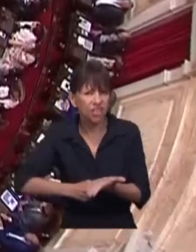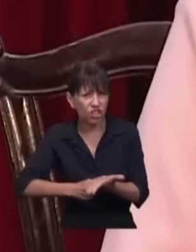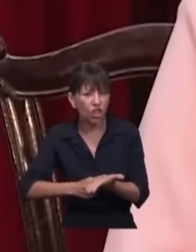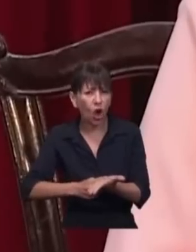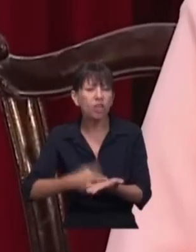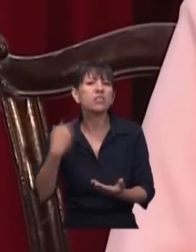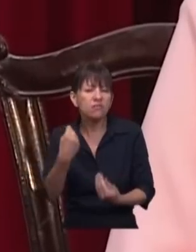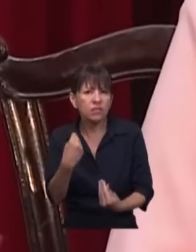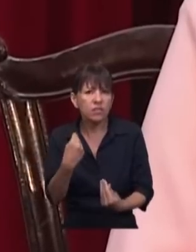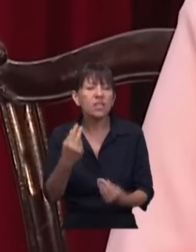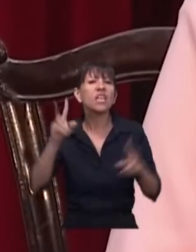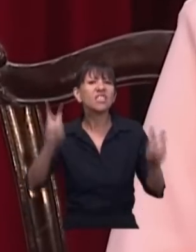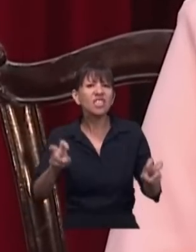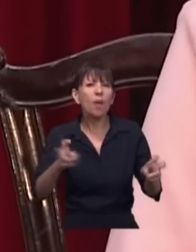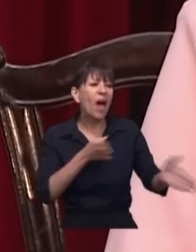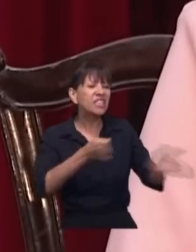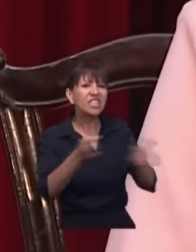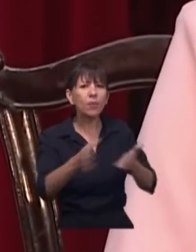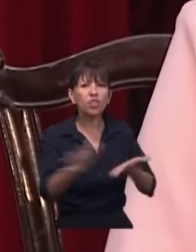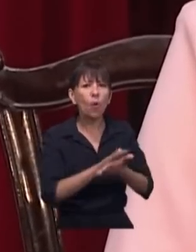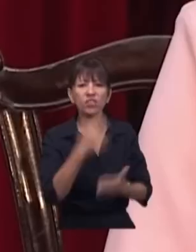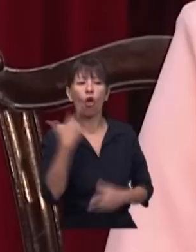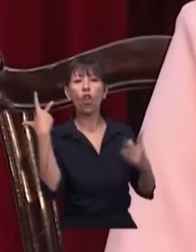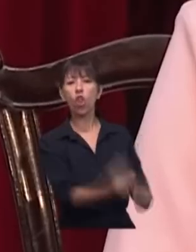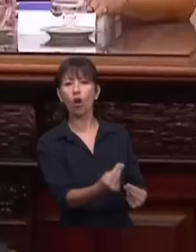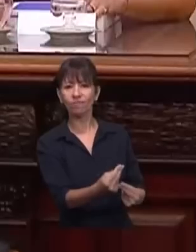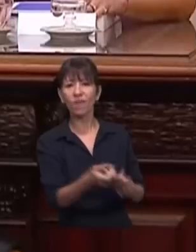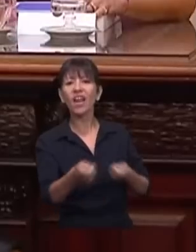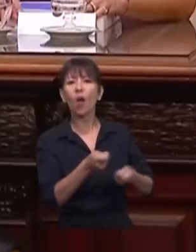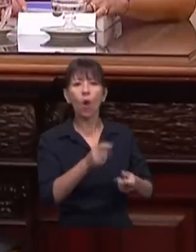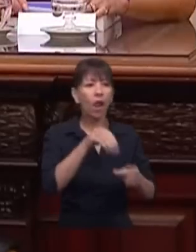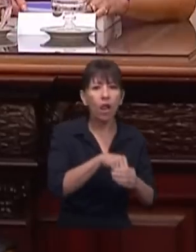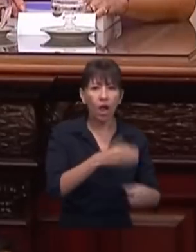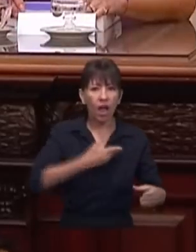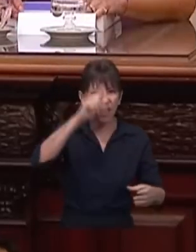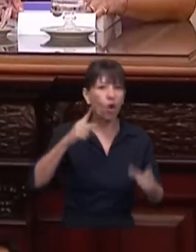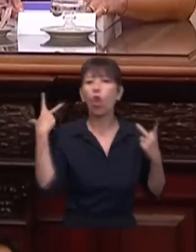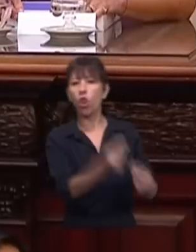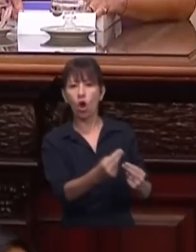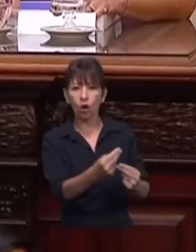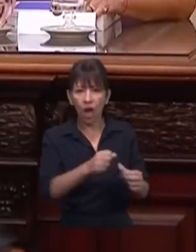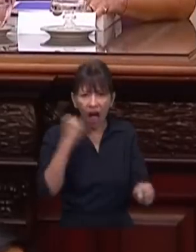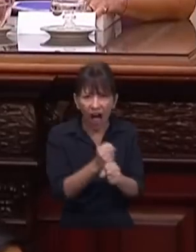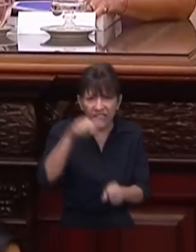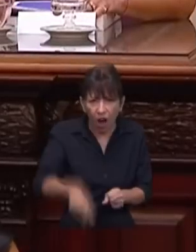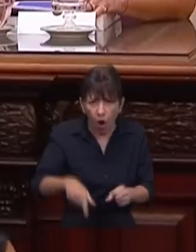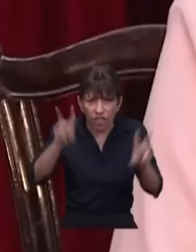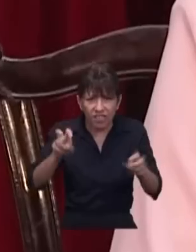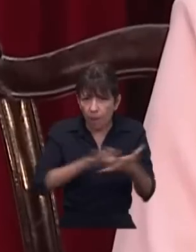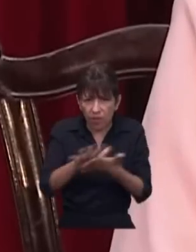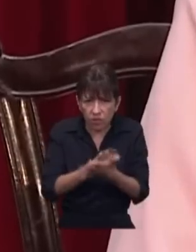regular el precio de servicios básicos de telecomunicaciones sin que hasta el día de hoy se haya resuelto la cuestión de